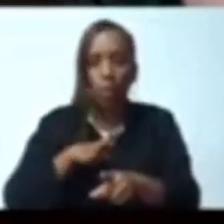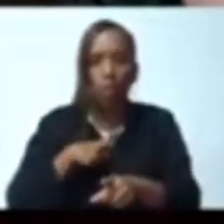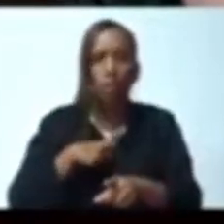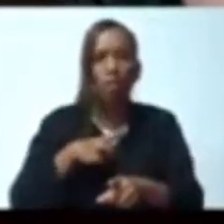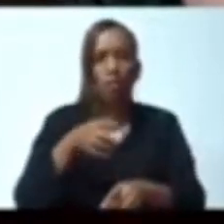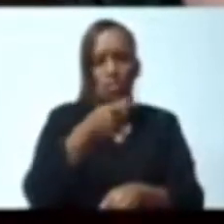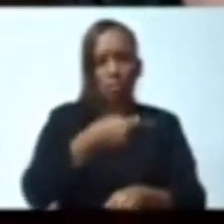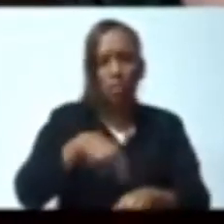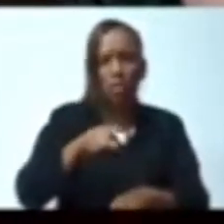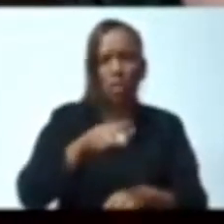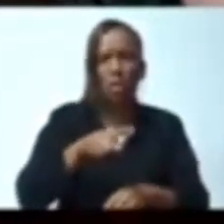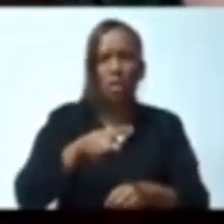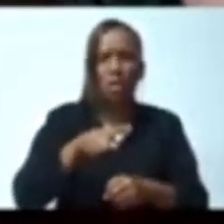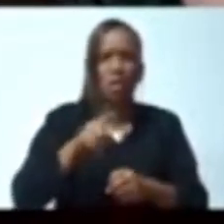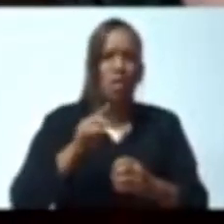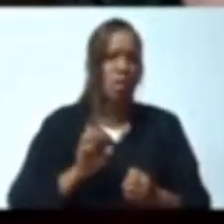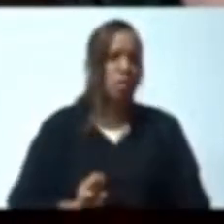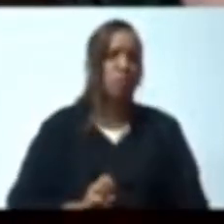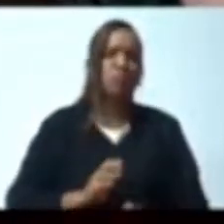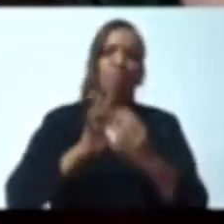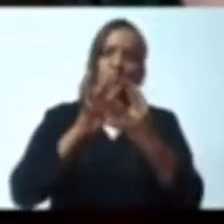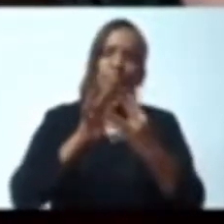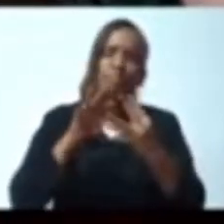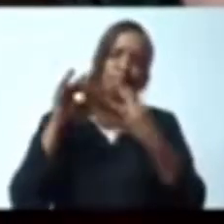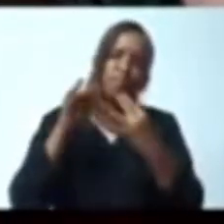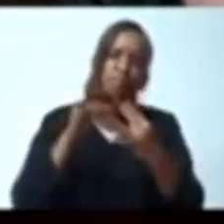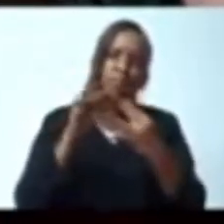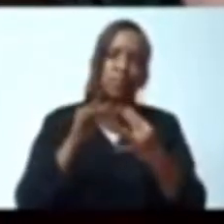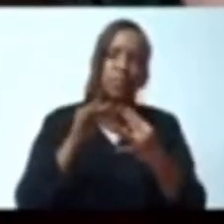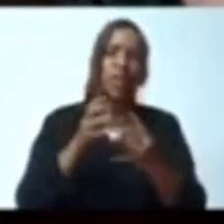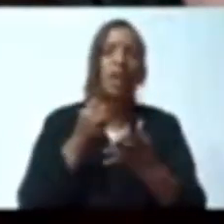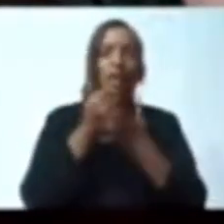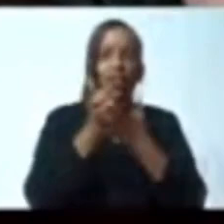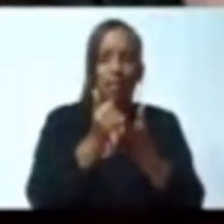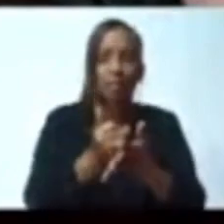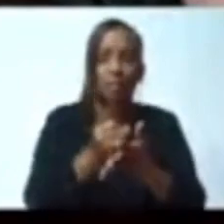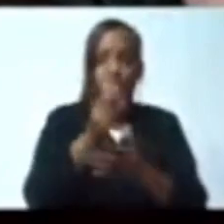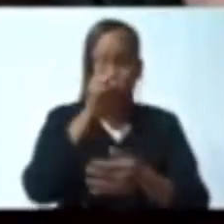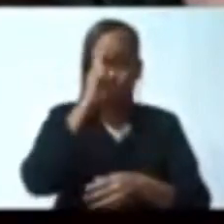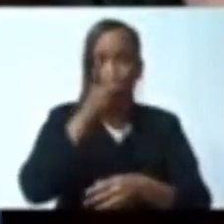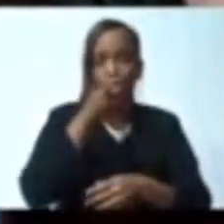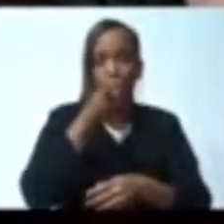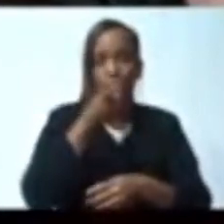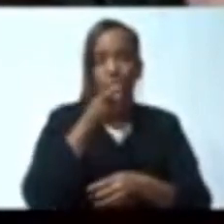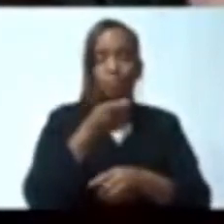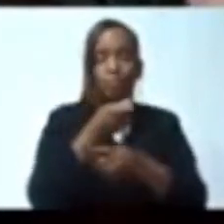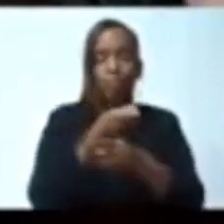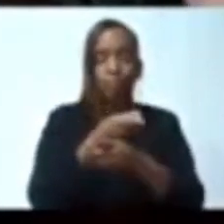ejemplo la democracia que disfruta el pueblo dominicano. Muchas gracias.